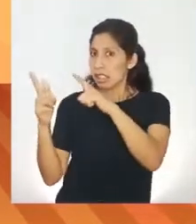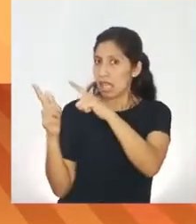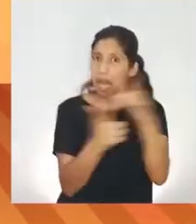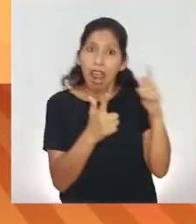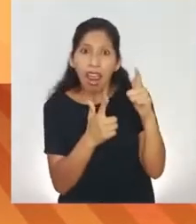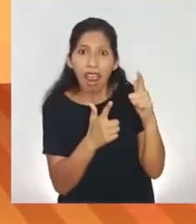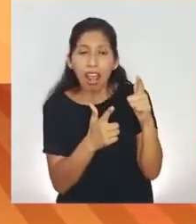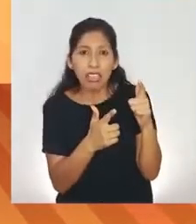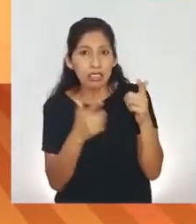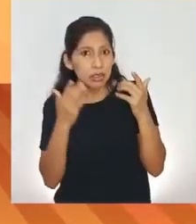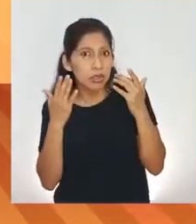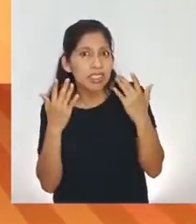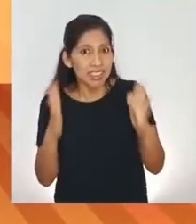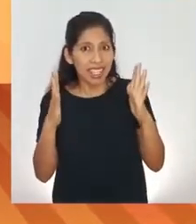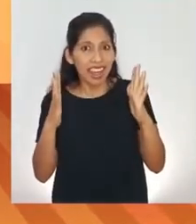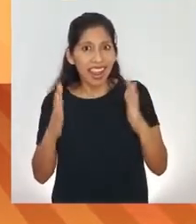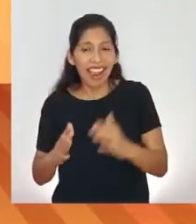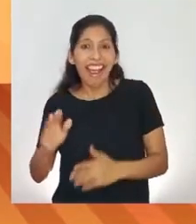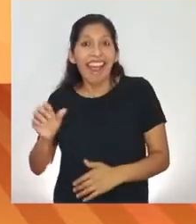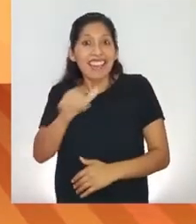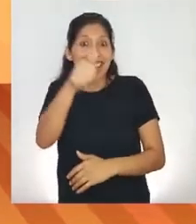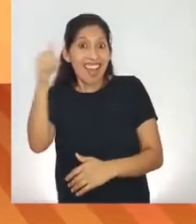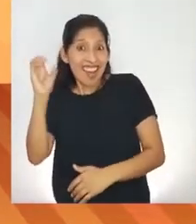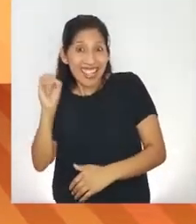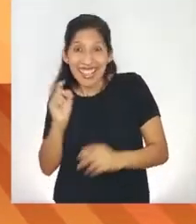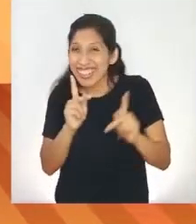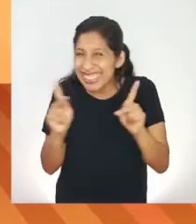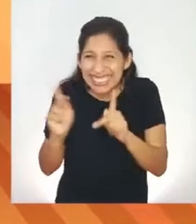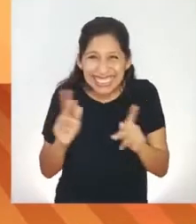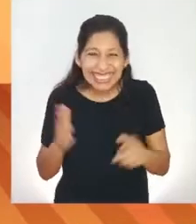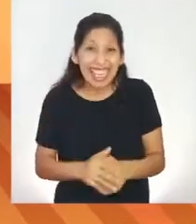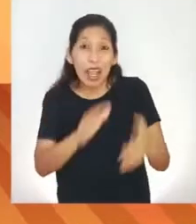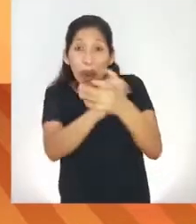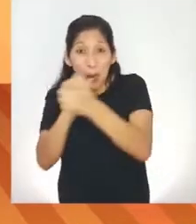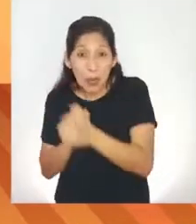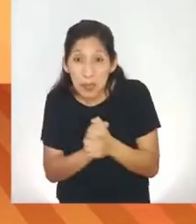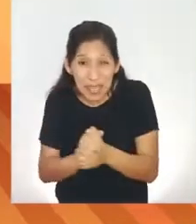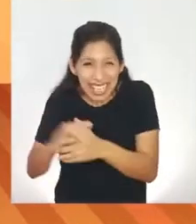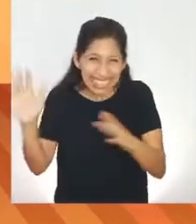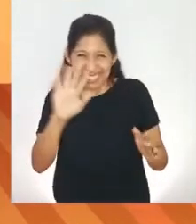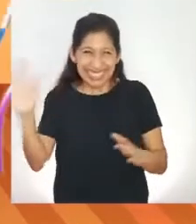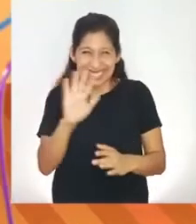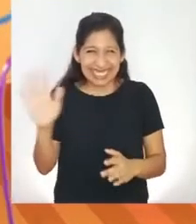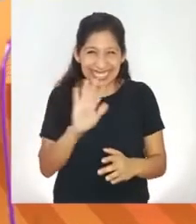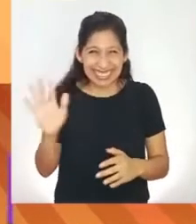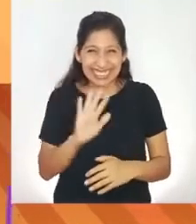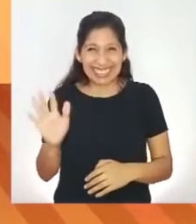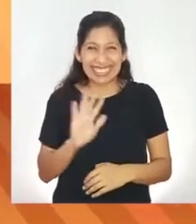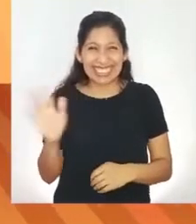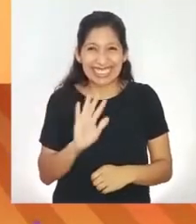siempre listos y preparados. ¡Hasta la próxima, amigas y amigos!